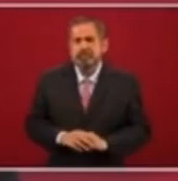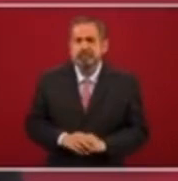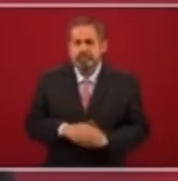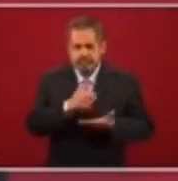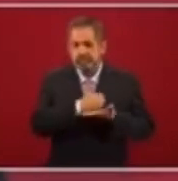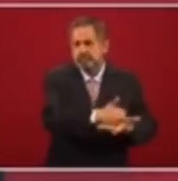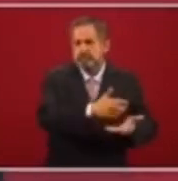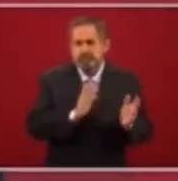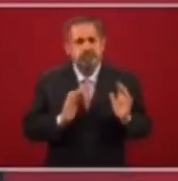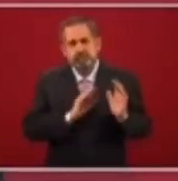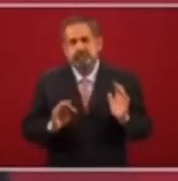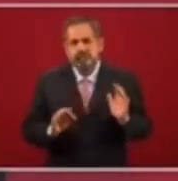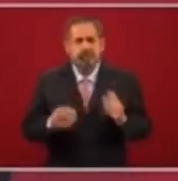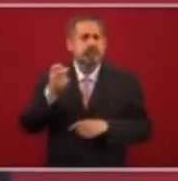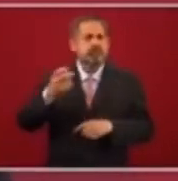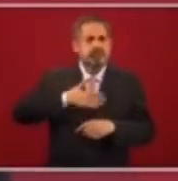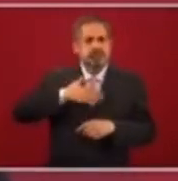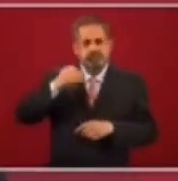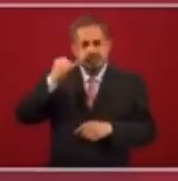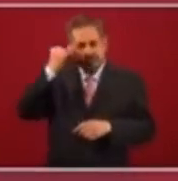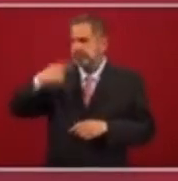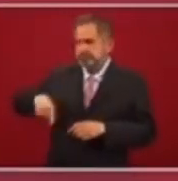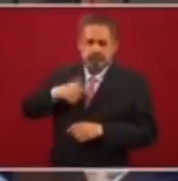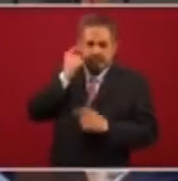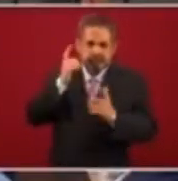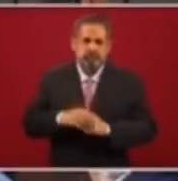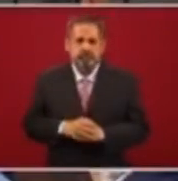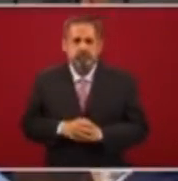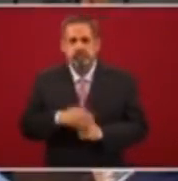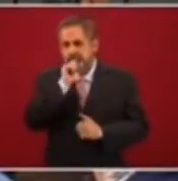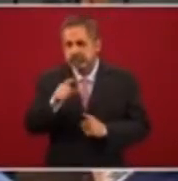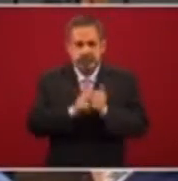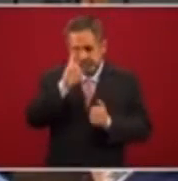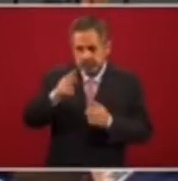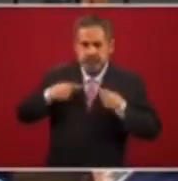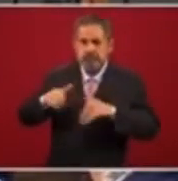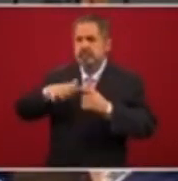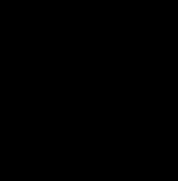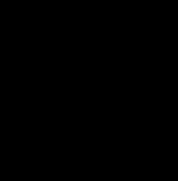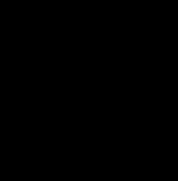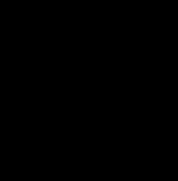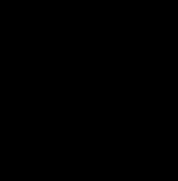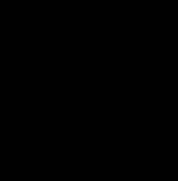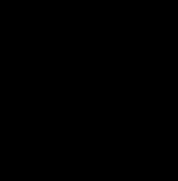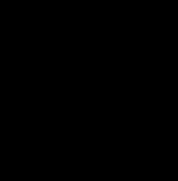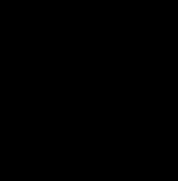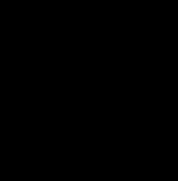ayudarlos. Es nuestro deseo. Y al mismo tiempo respetar la voluntad del pueblo.